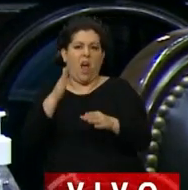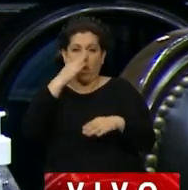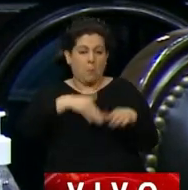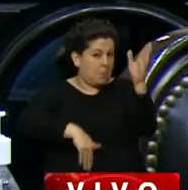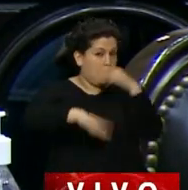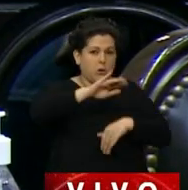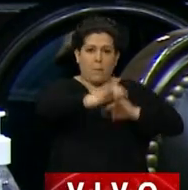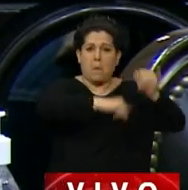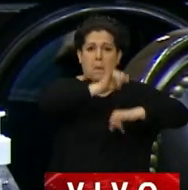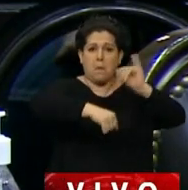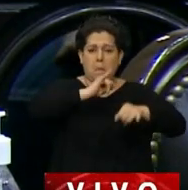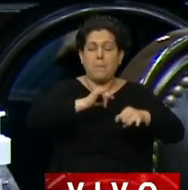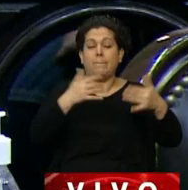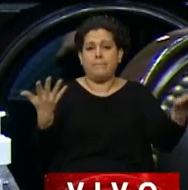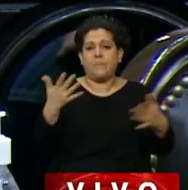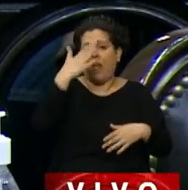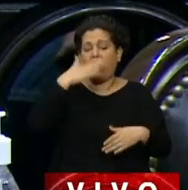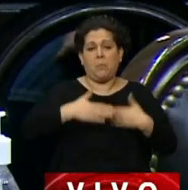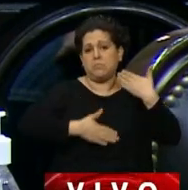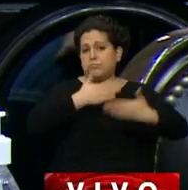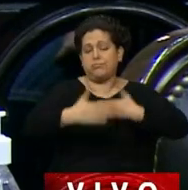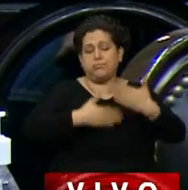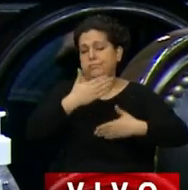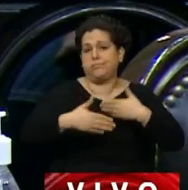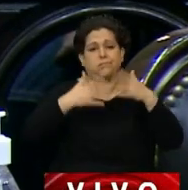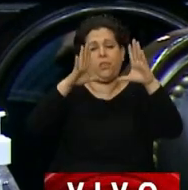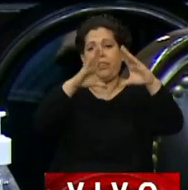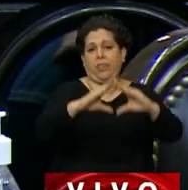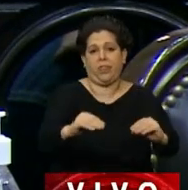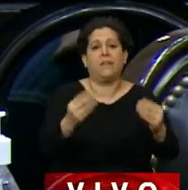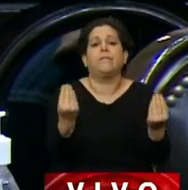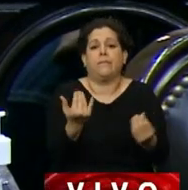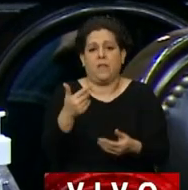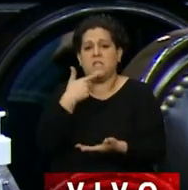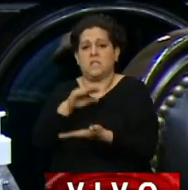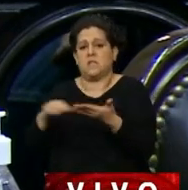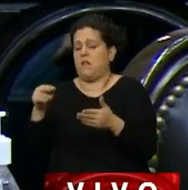iniciativa lamentablemente se frustró en el Senado.